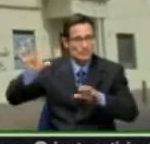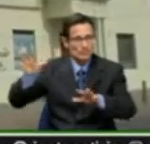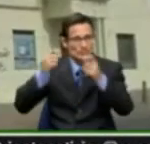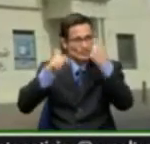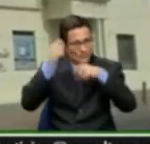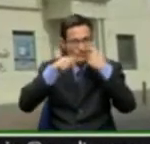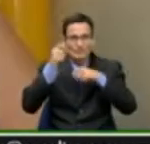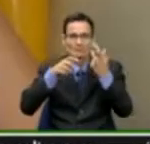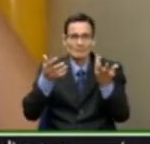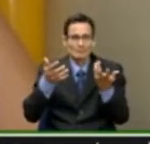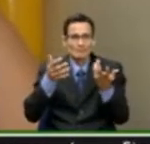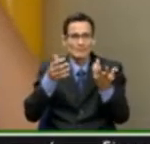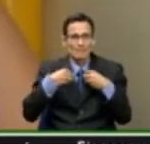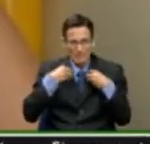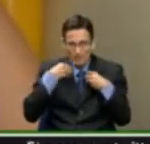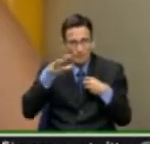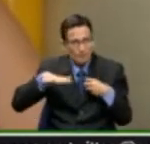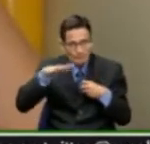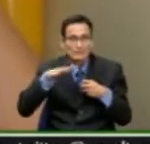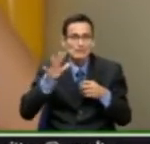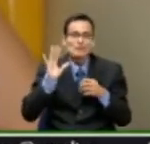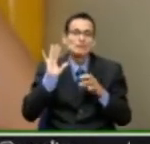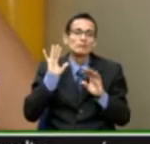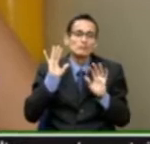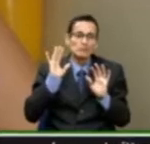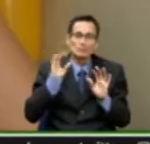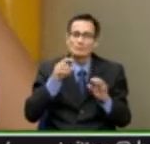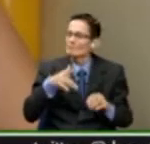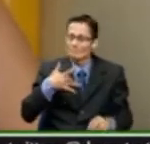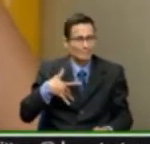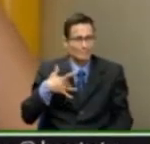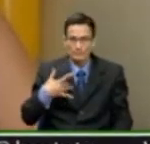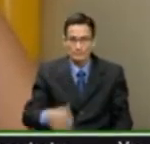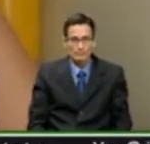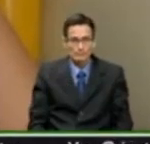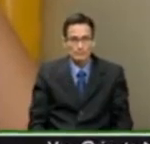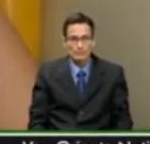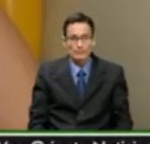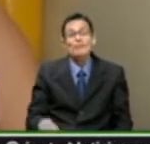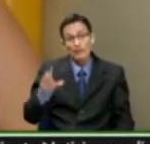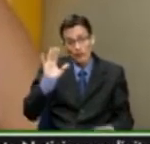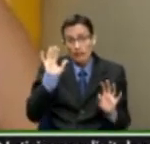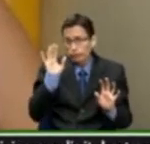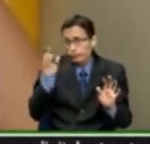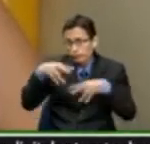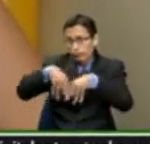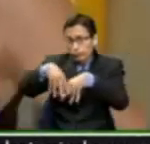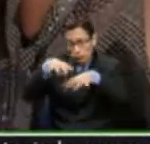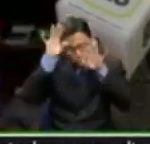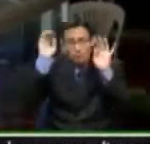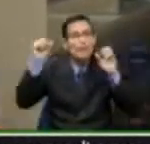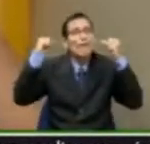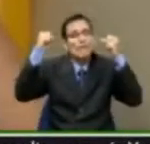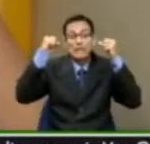actos vandálicos. Está bien que hagan marchas, pues tienen todo su derecho, pero no que atenten contra los demás. Eso sí, no me parece